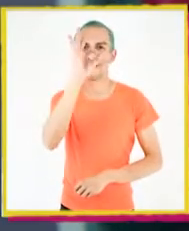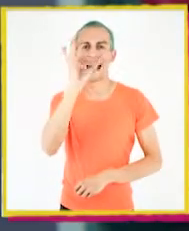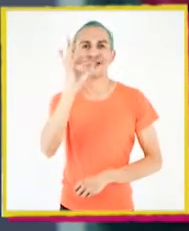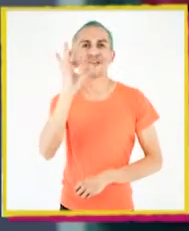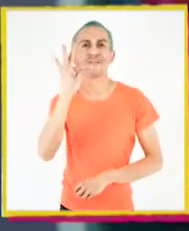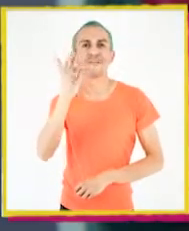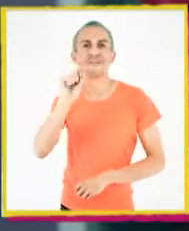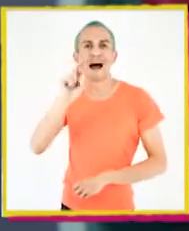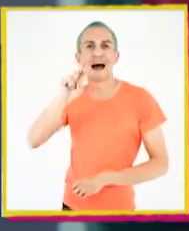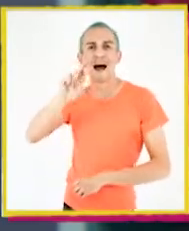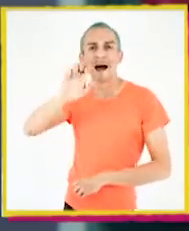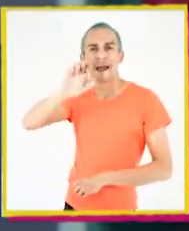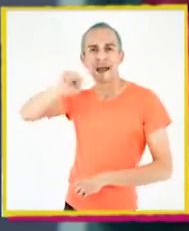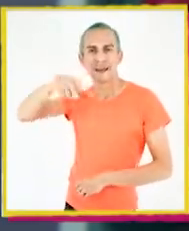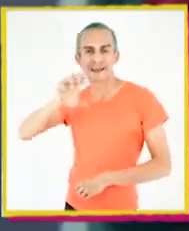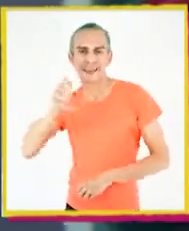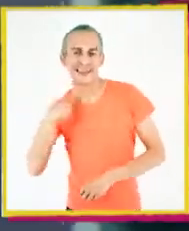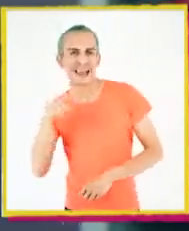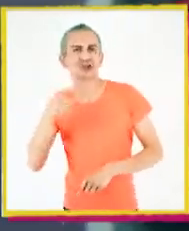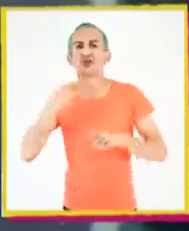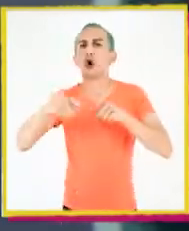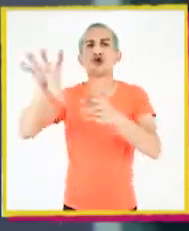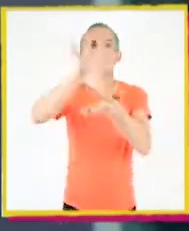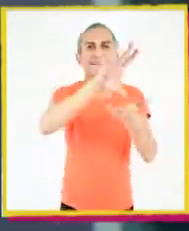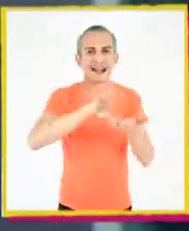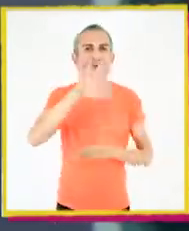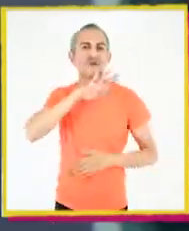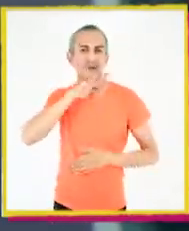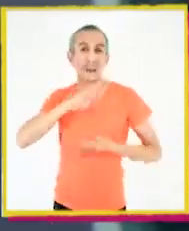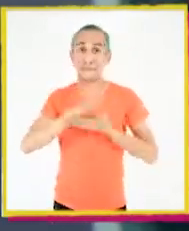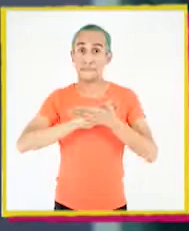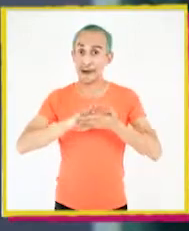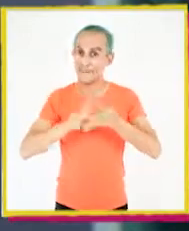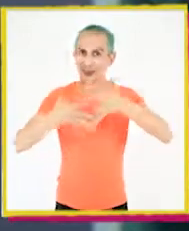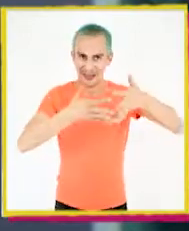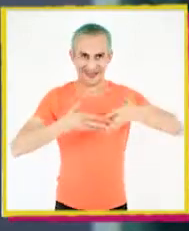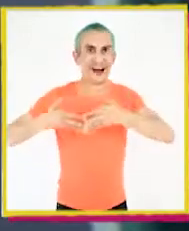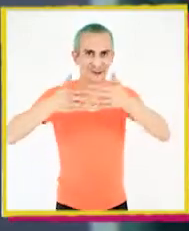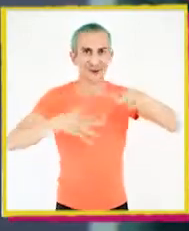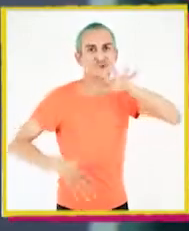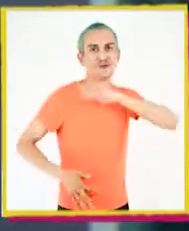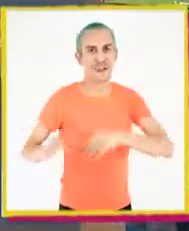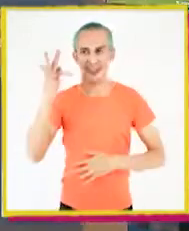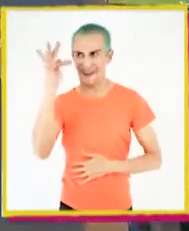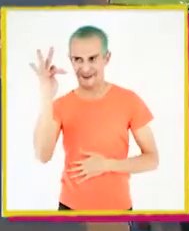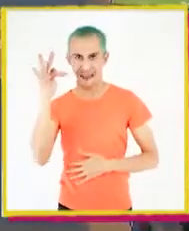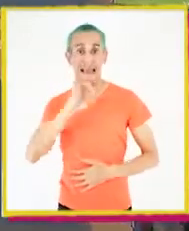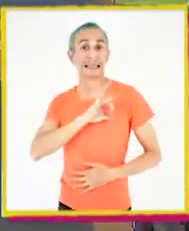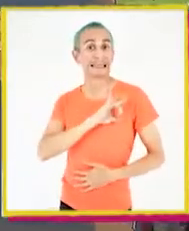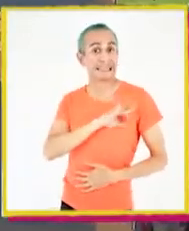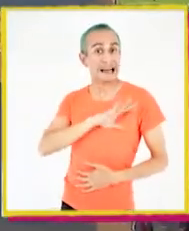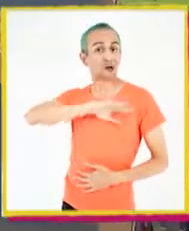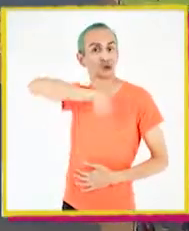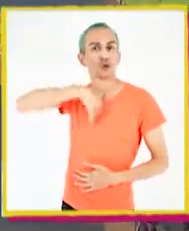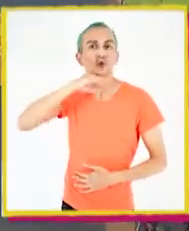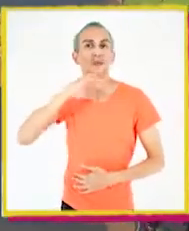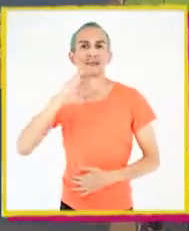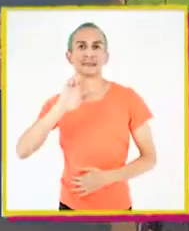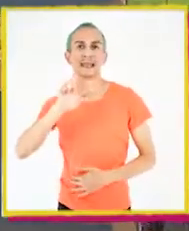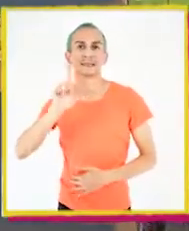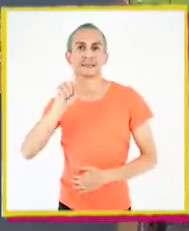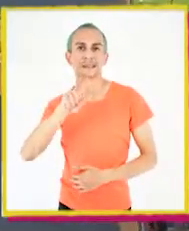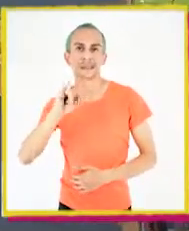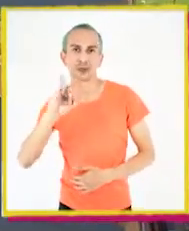grados Fahrenheit. Esta escala es utilizada en otros países, como por ejemplo en Estados Unidos. Y en Chile usamos los